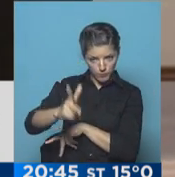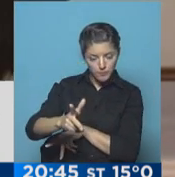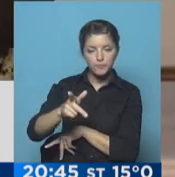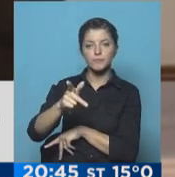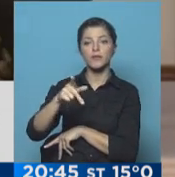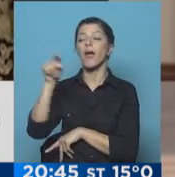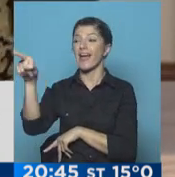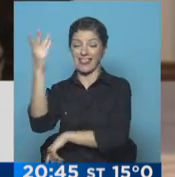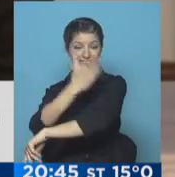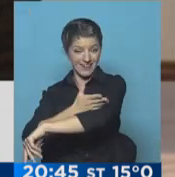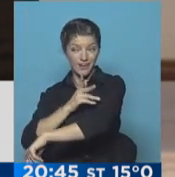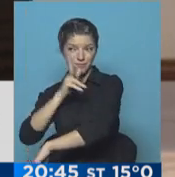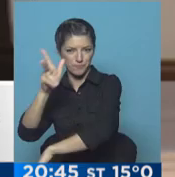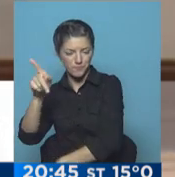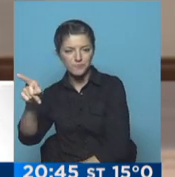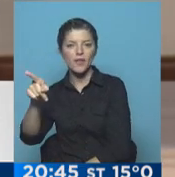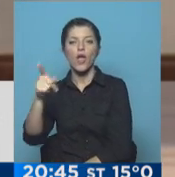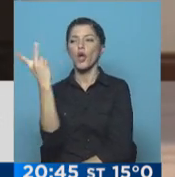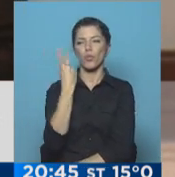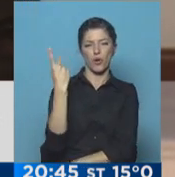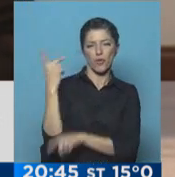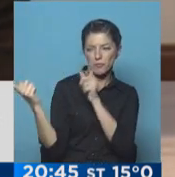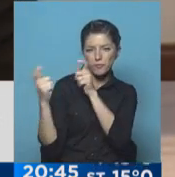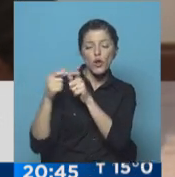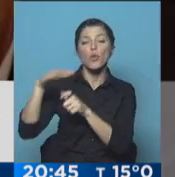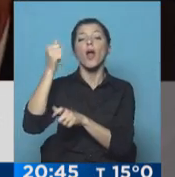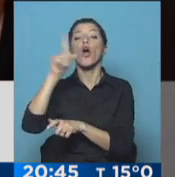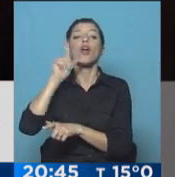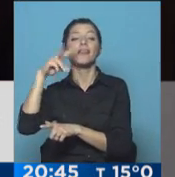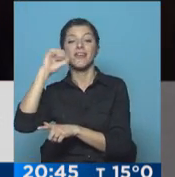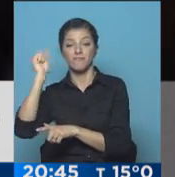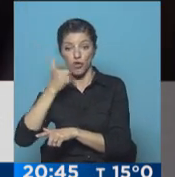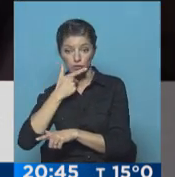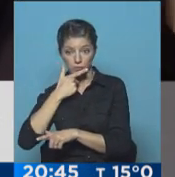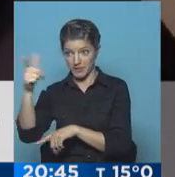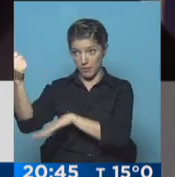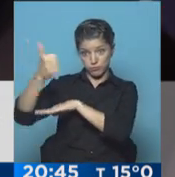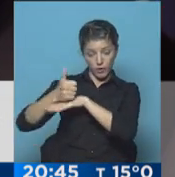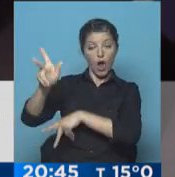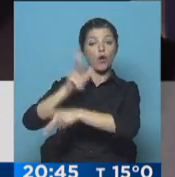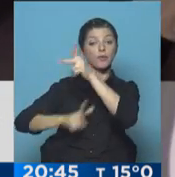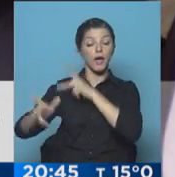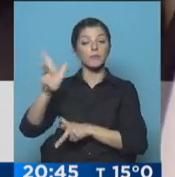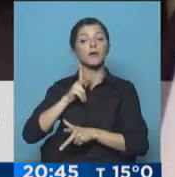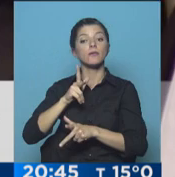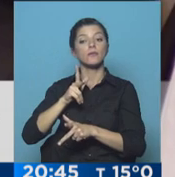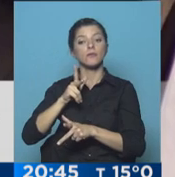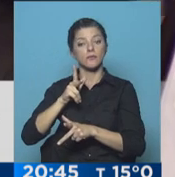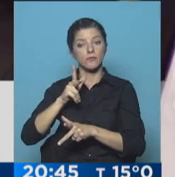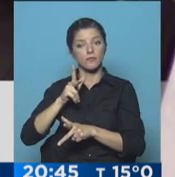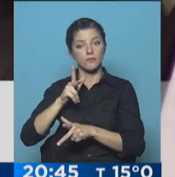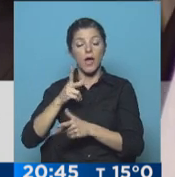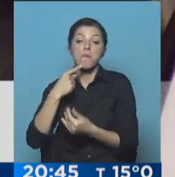le decía la otra vez a Daniel cuando nos reunimos en Olivos y que me vino a comentar,